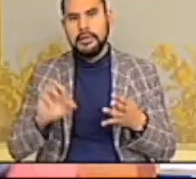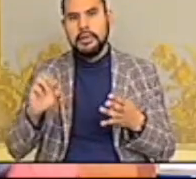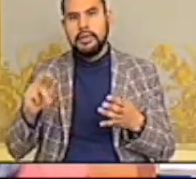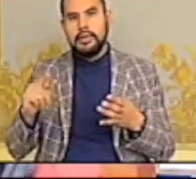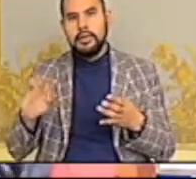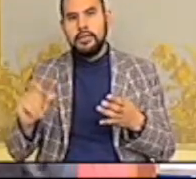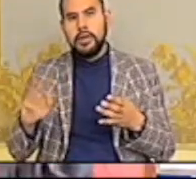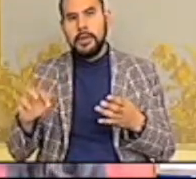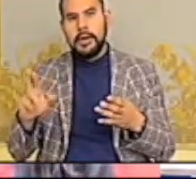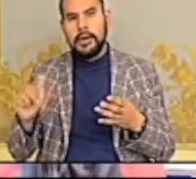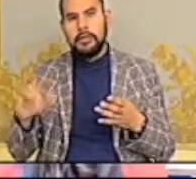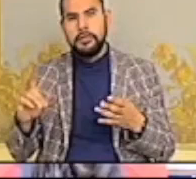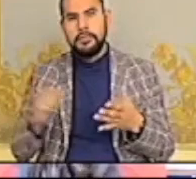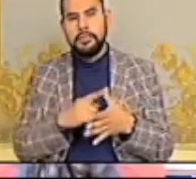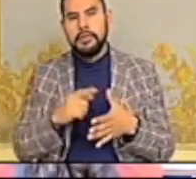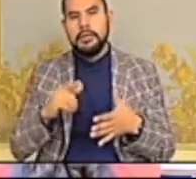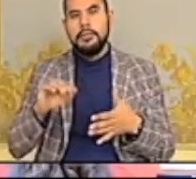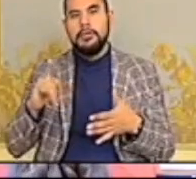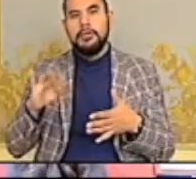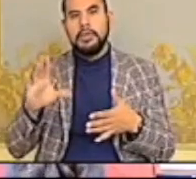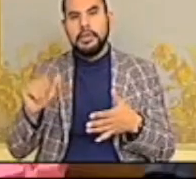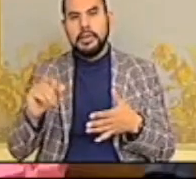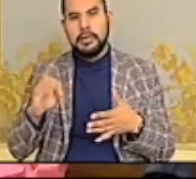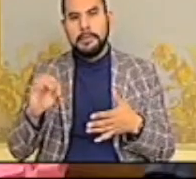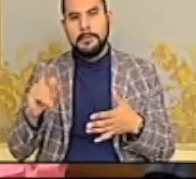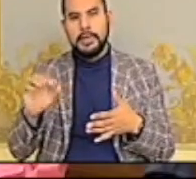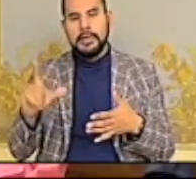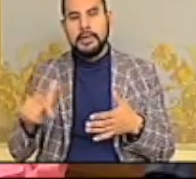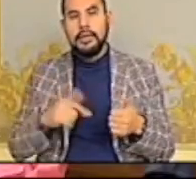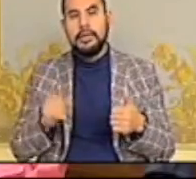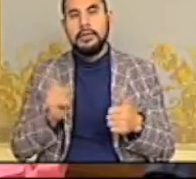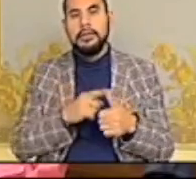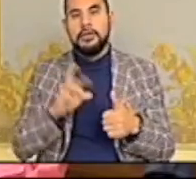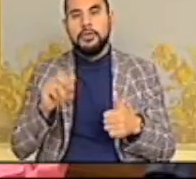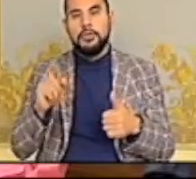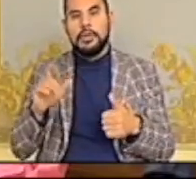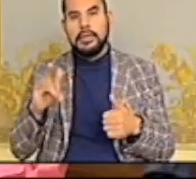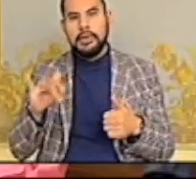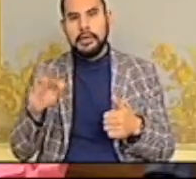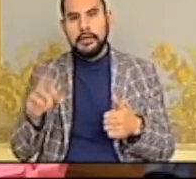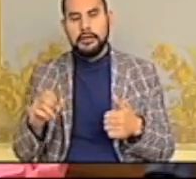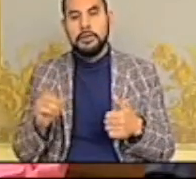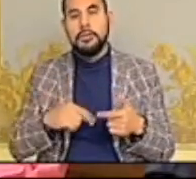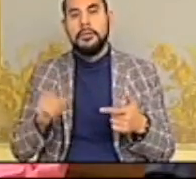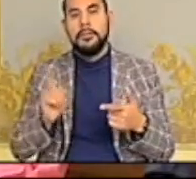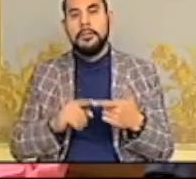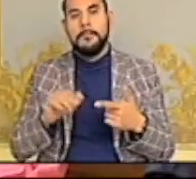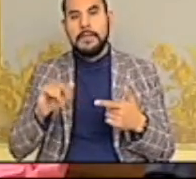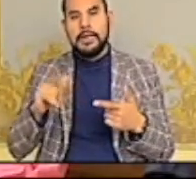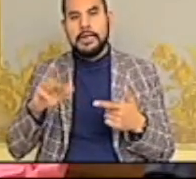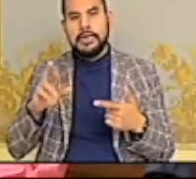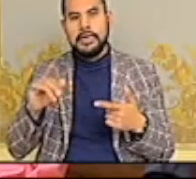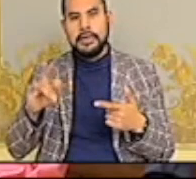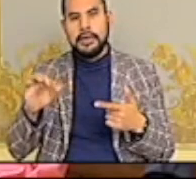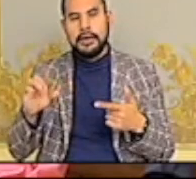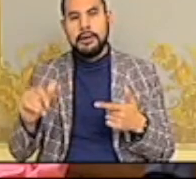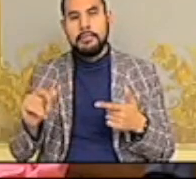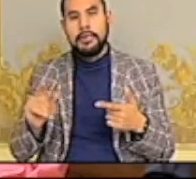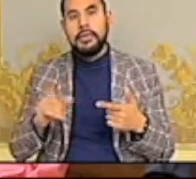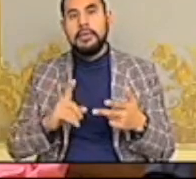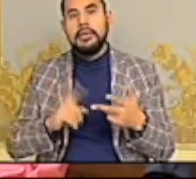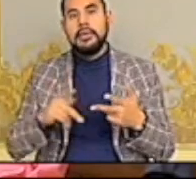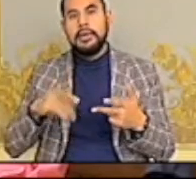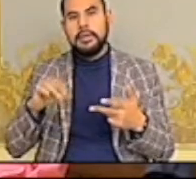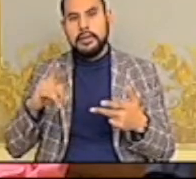Alvarado Rodríguez, Mónica del Pilar Candia de la Rosa, Rubén Alejandro Paredes Castañeda, María del Carmen Leiva Batory, Karina